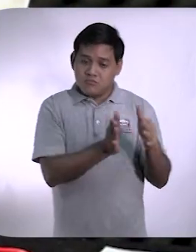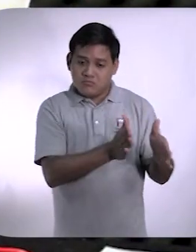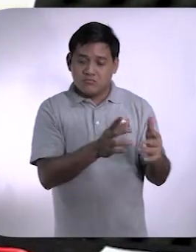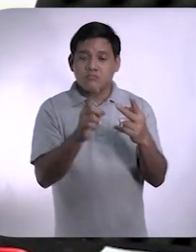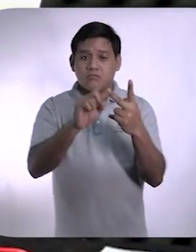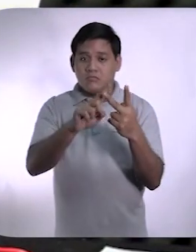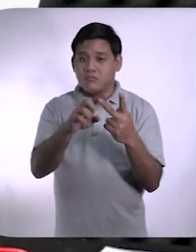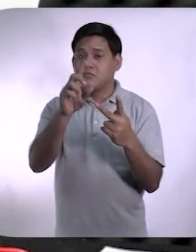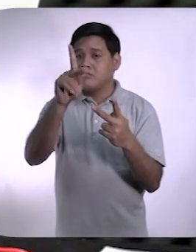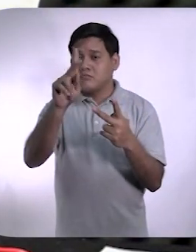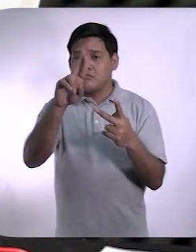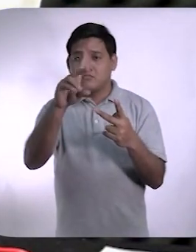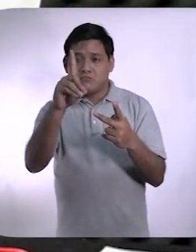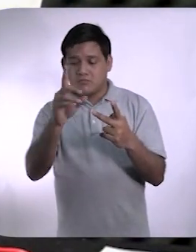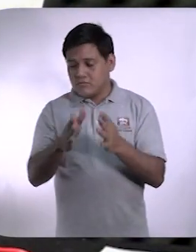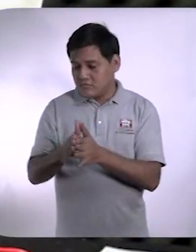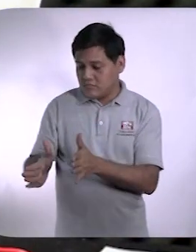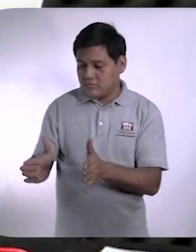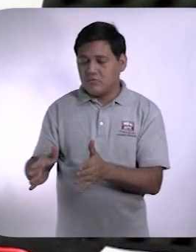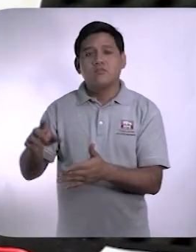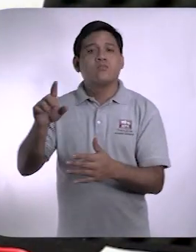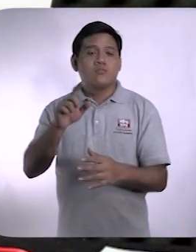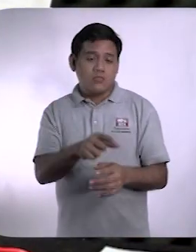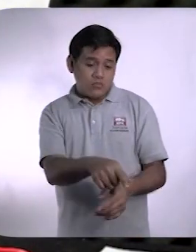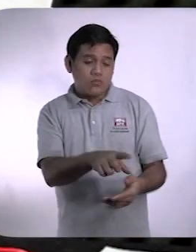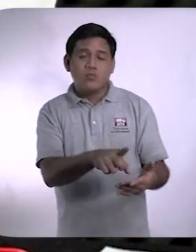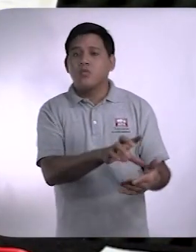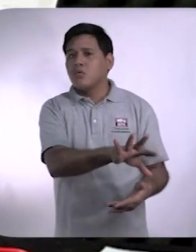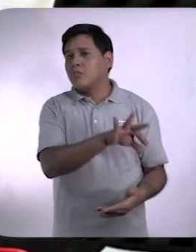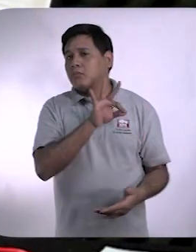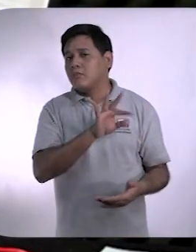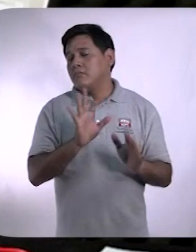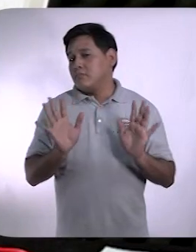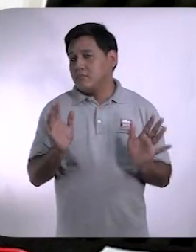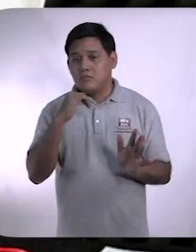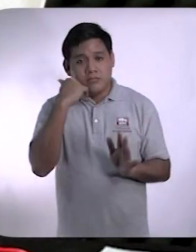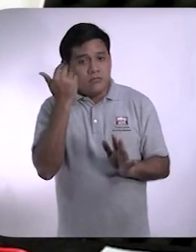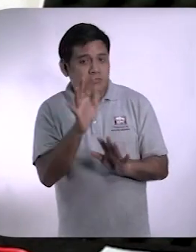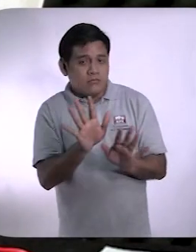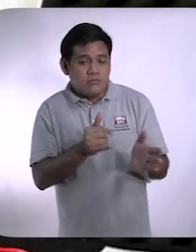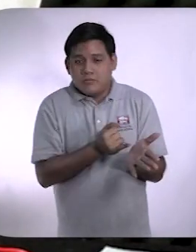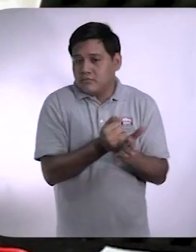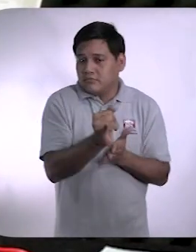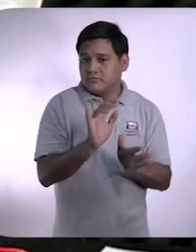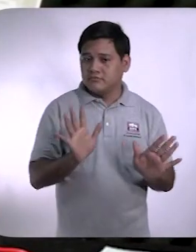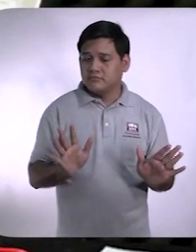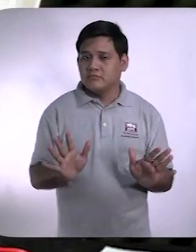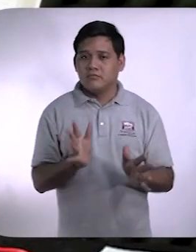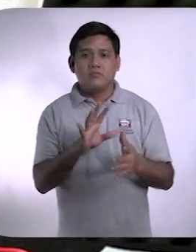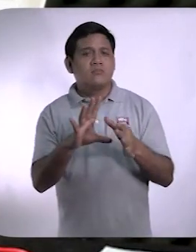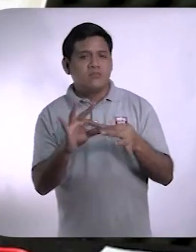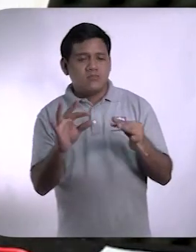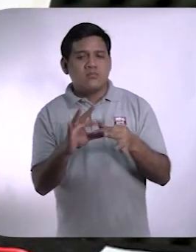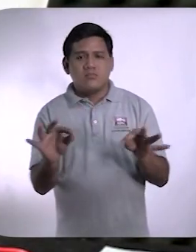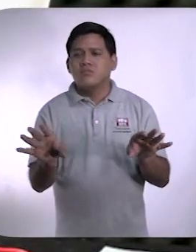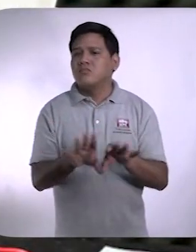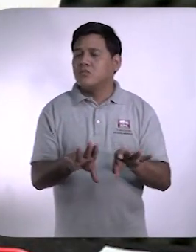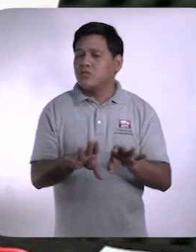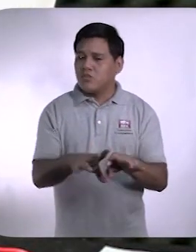solamente en el recuadro. De esa manera muy sencilla quedaría explicado cómo se debe de